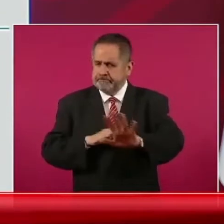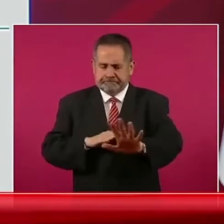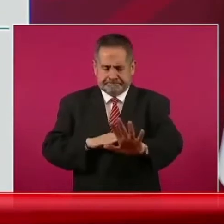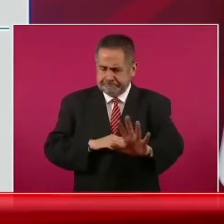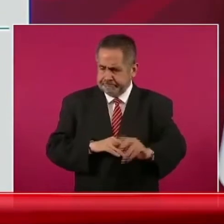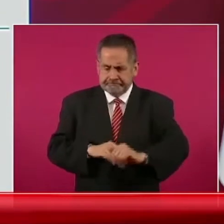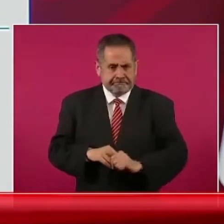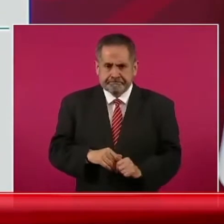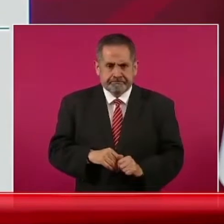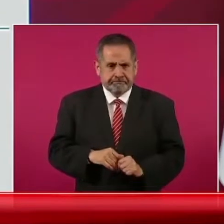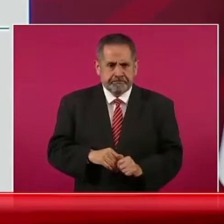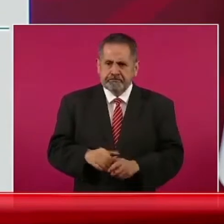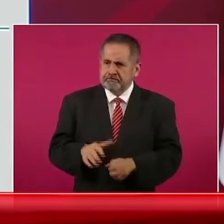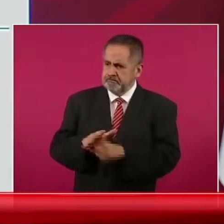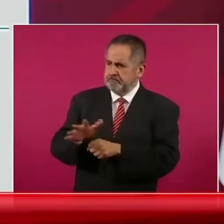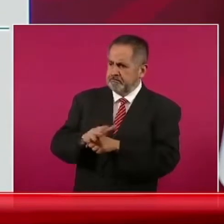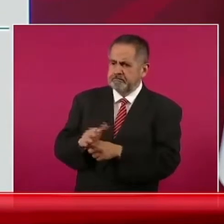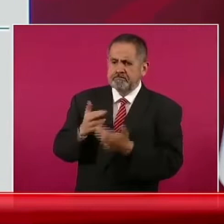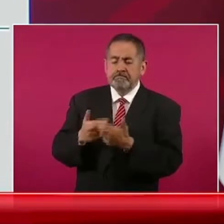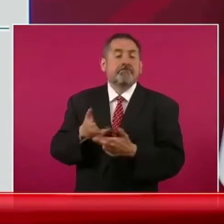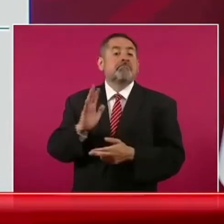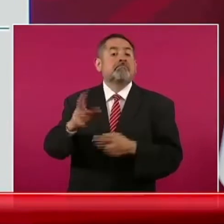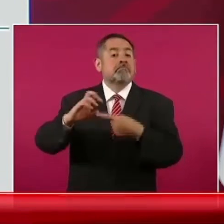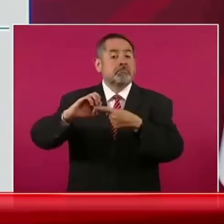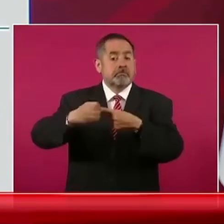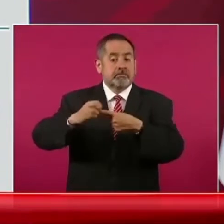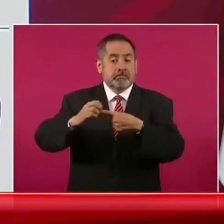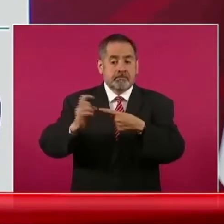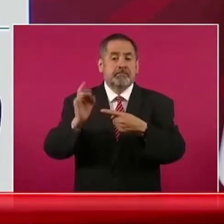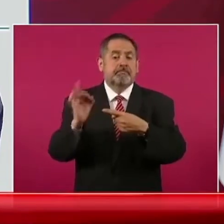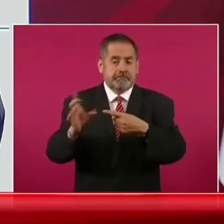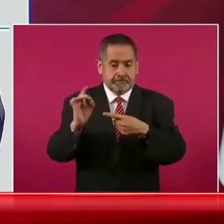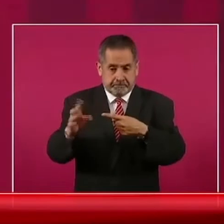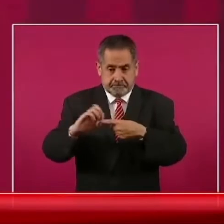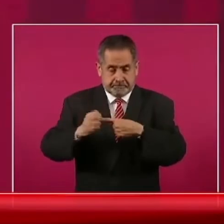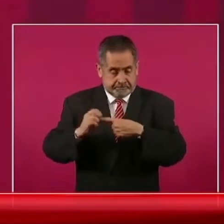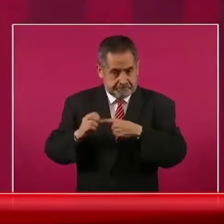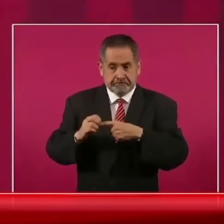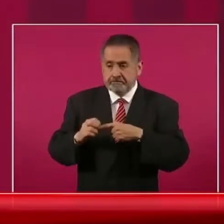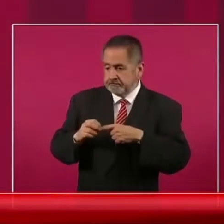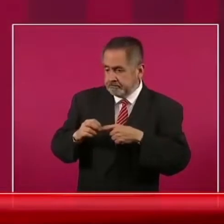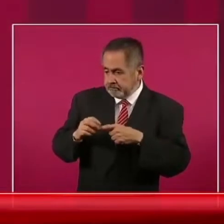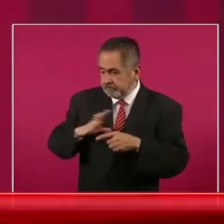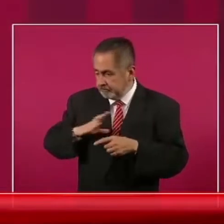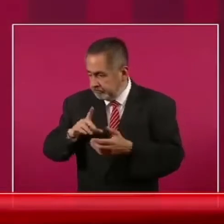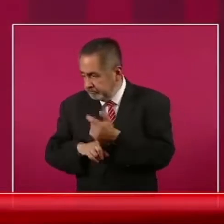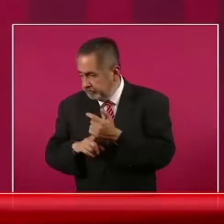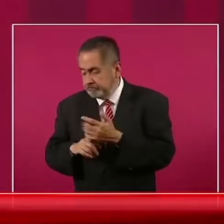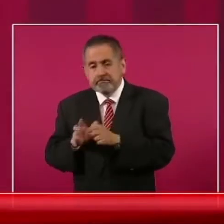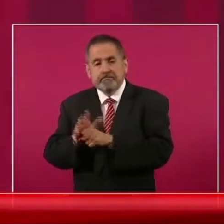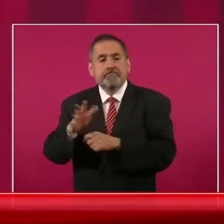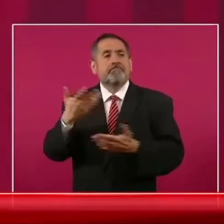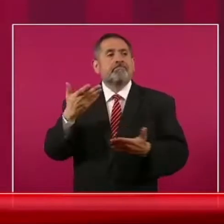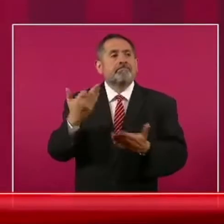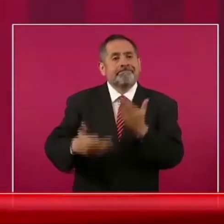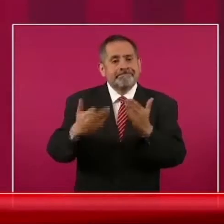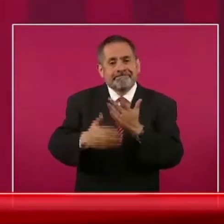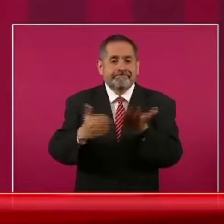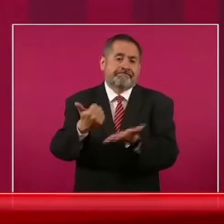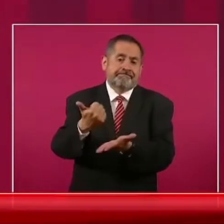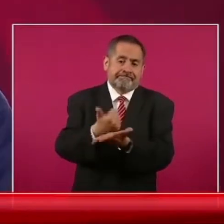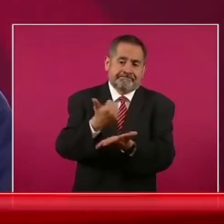ya logramos el autosuficiencia en Frijol pero no falta la autosuficiencia en